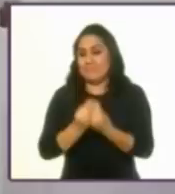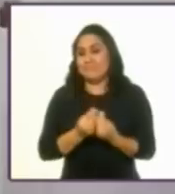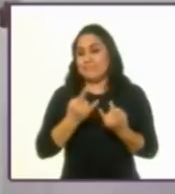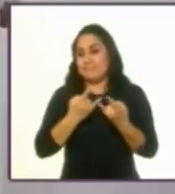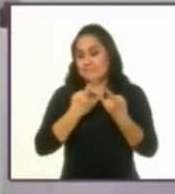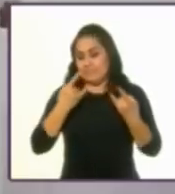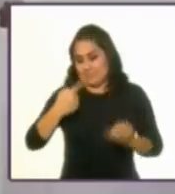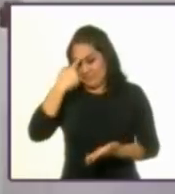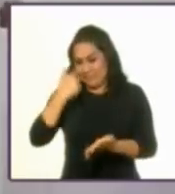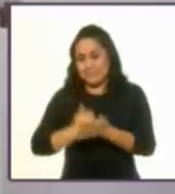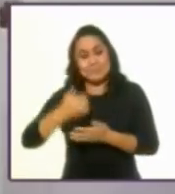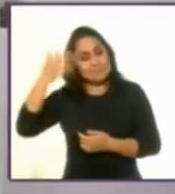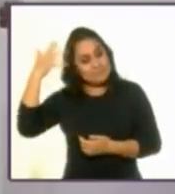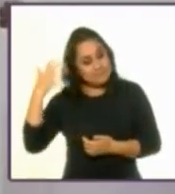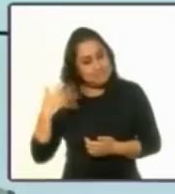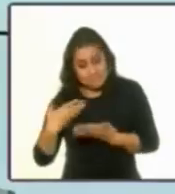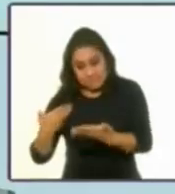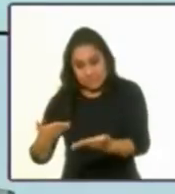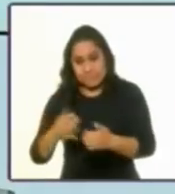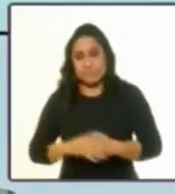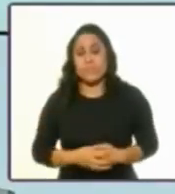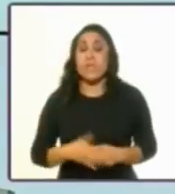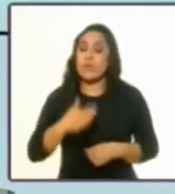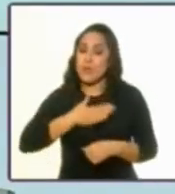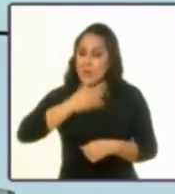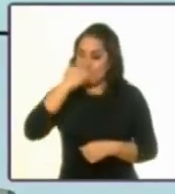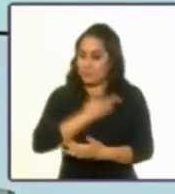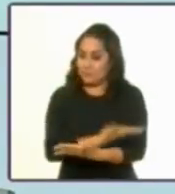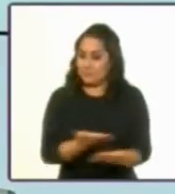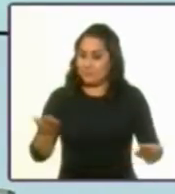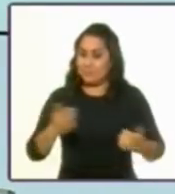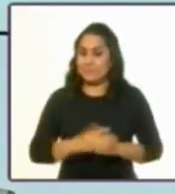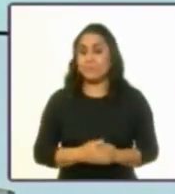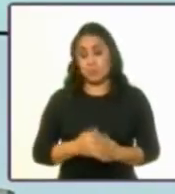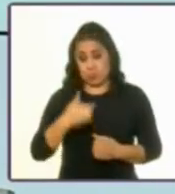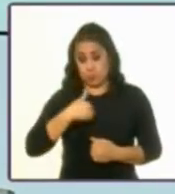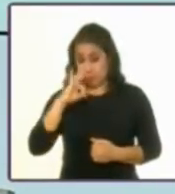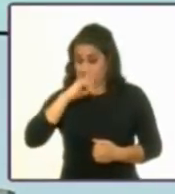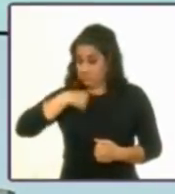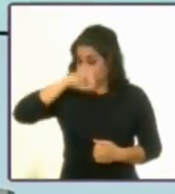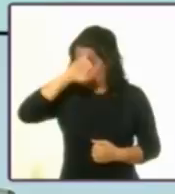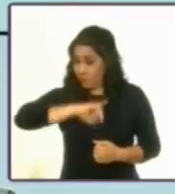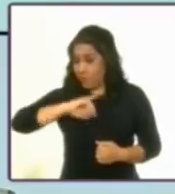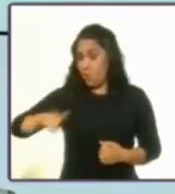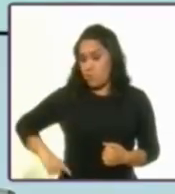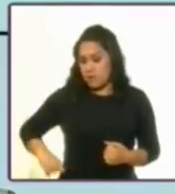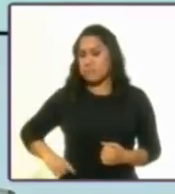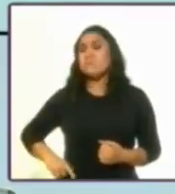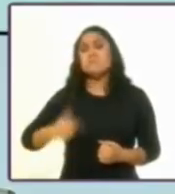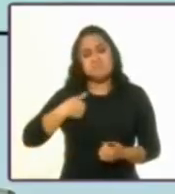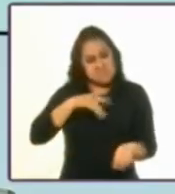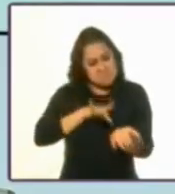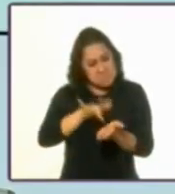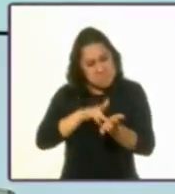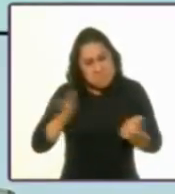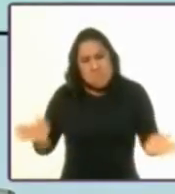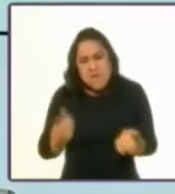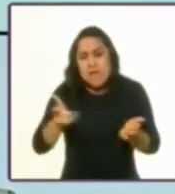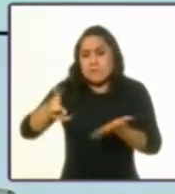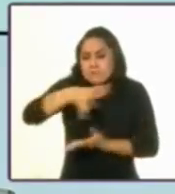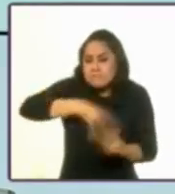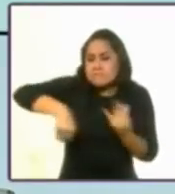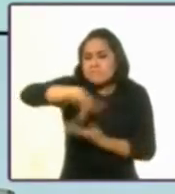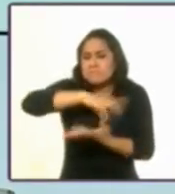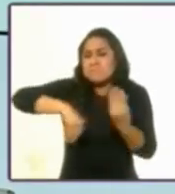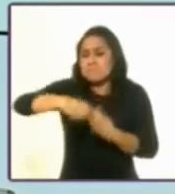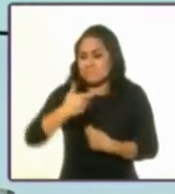claudia sheinbaum adelante muy buenas noches como jefa de gobierno vamos a potenciar el desarrollo económico de la ciudad